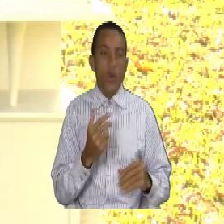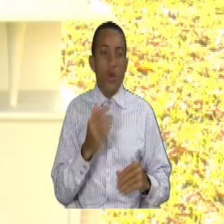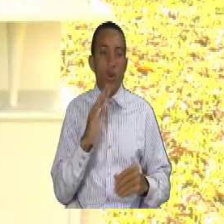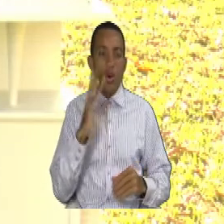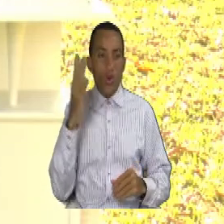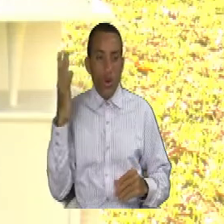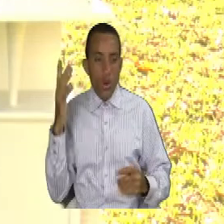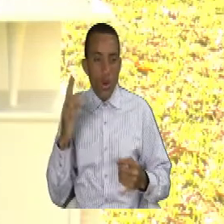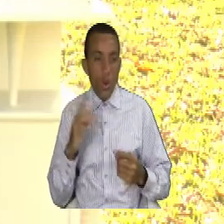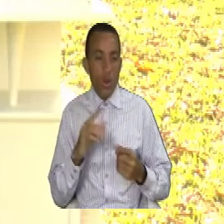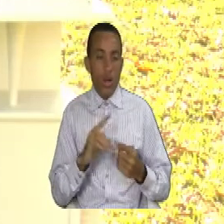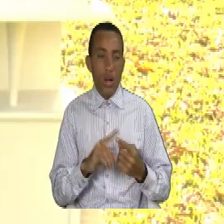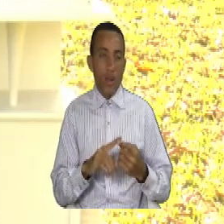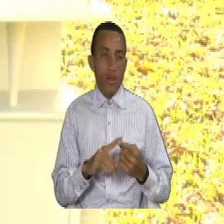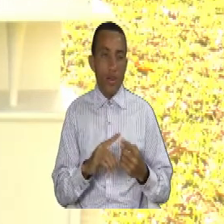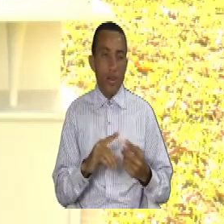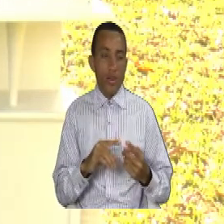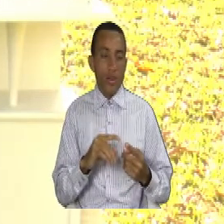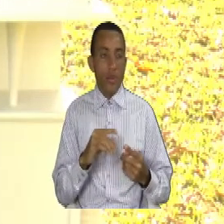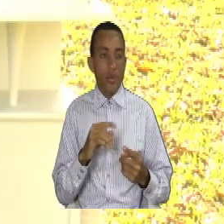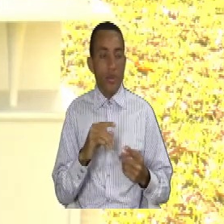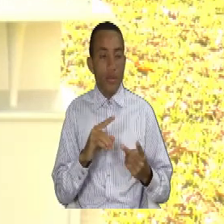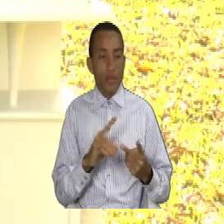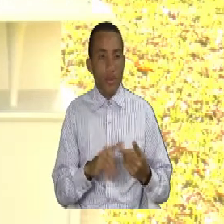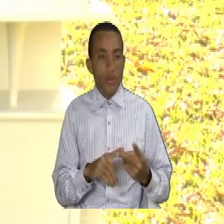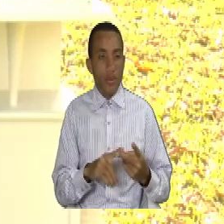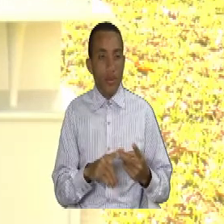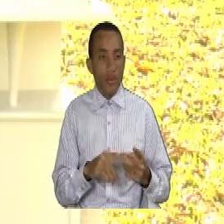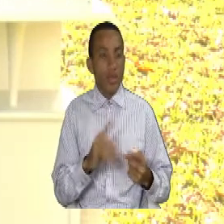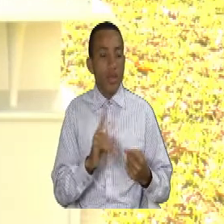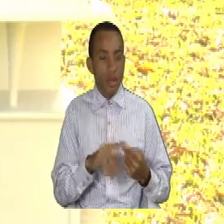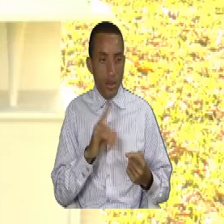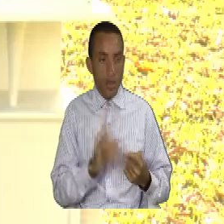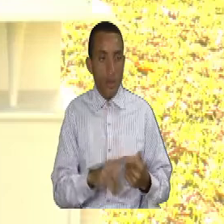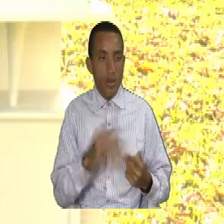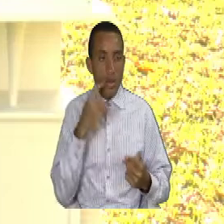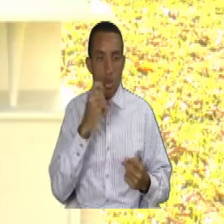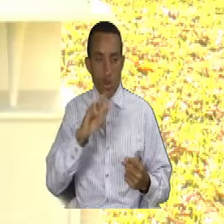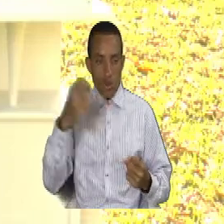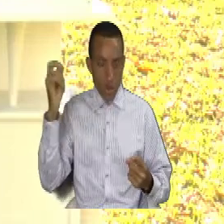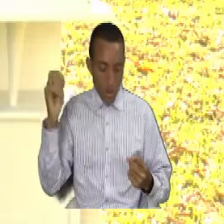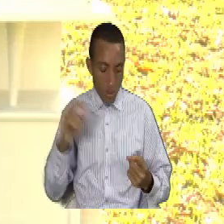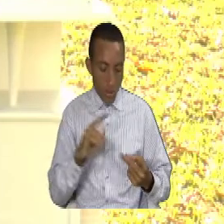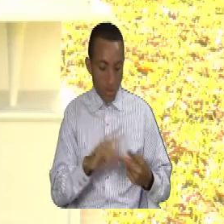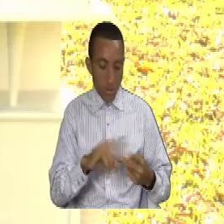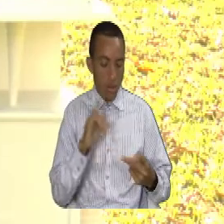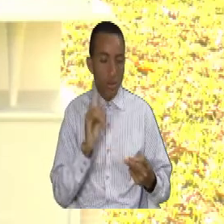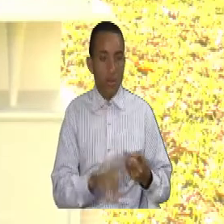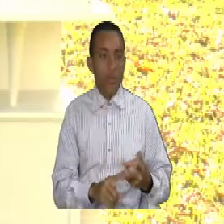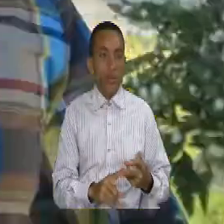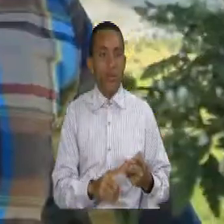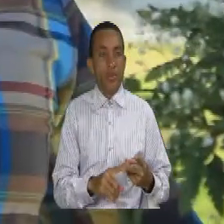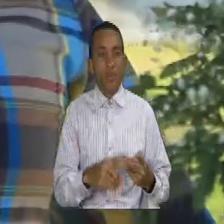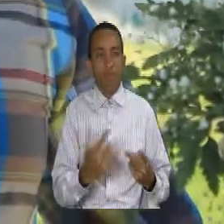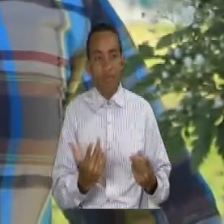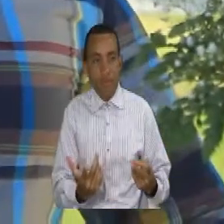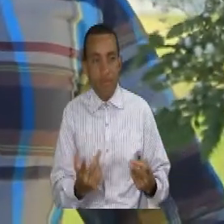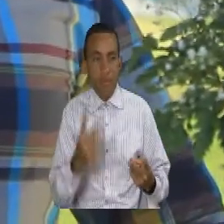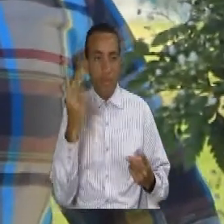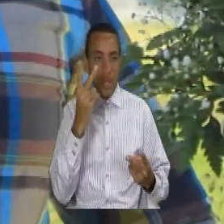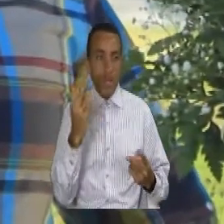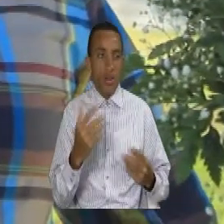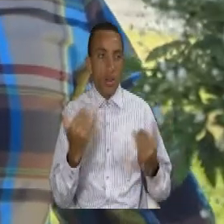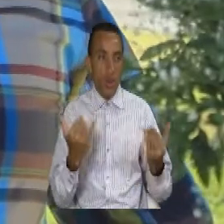Estamos encontrando el blanco, el dorado y estamos encontrando también la parte natural. ¿En qué influye, por ejemplo, que hoy no